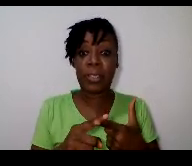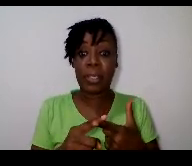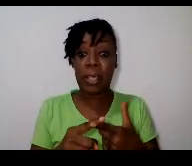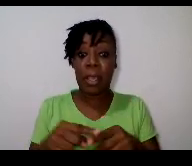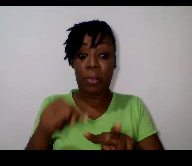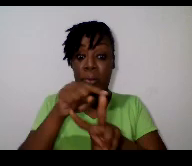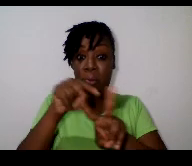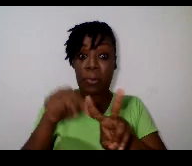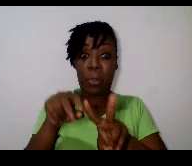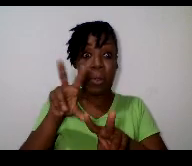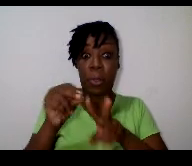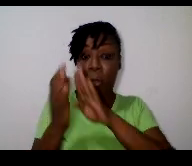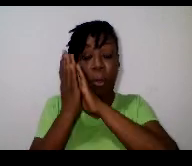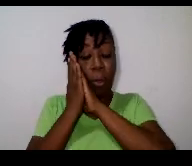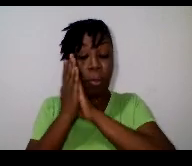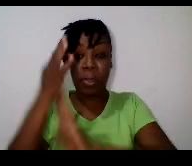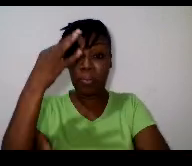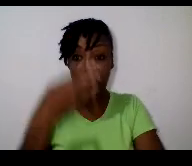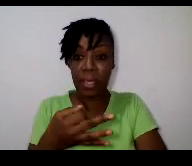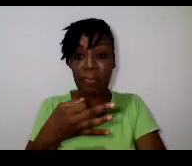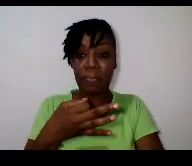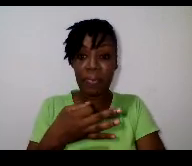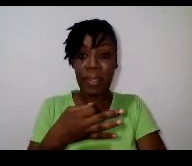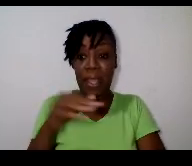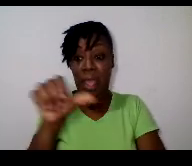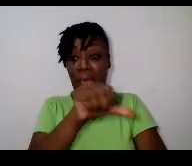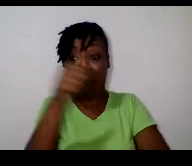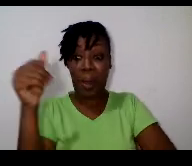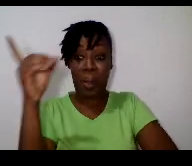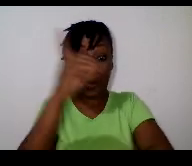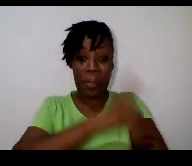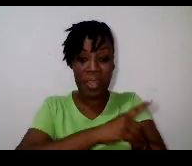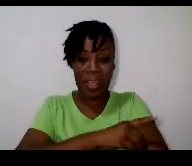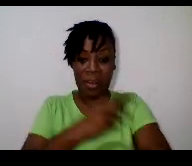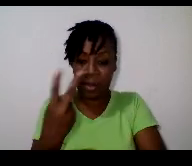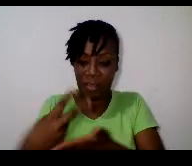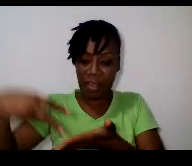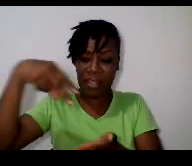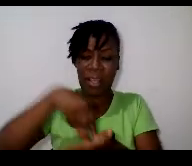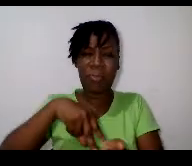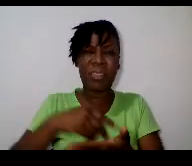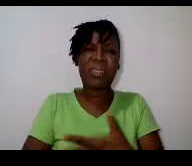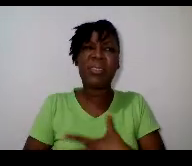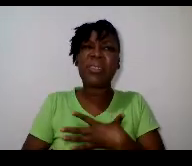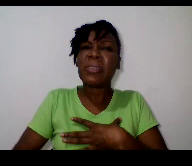va a significar que al día siguiente vamos a tener más hambre, nos vamos